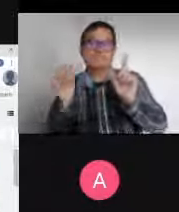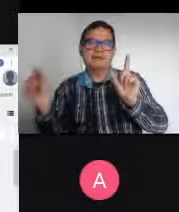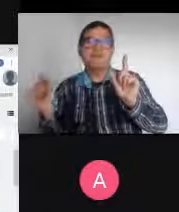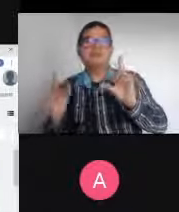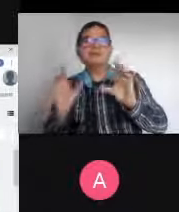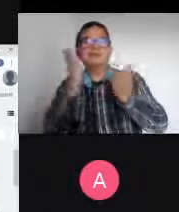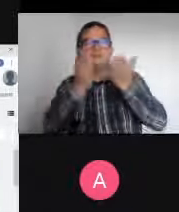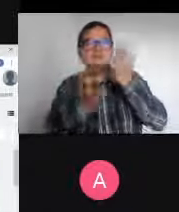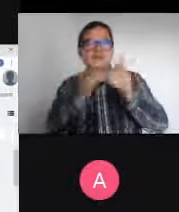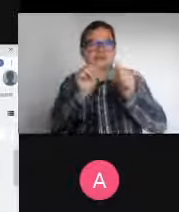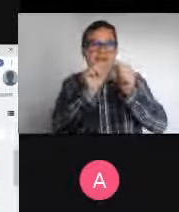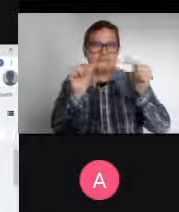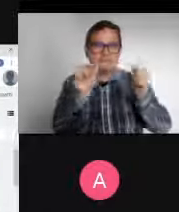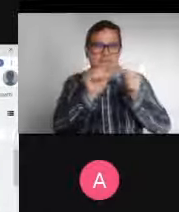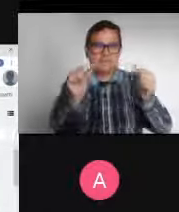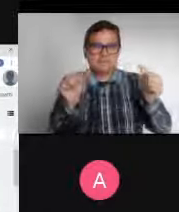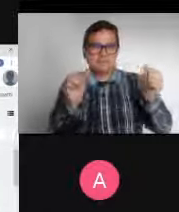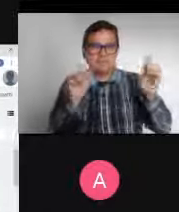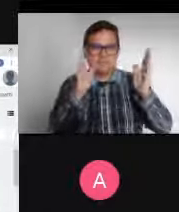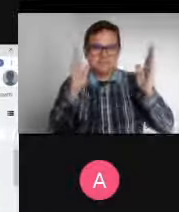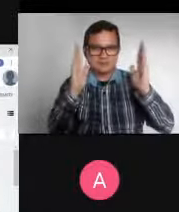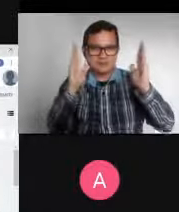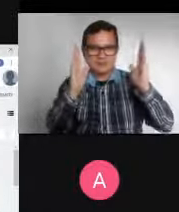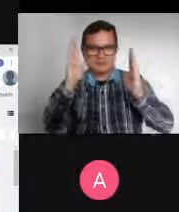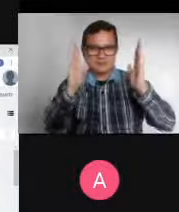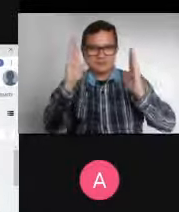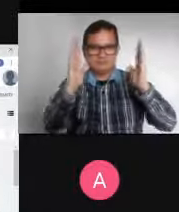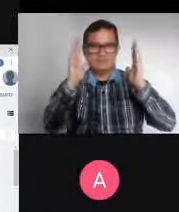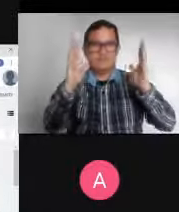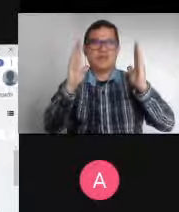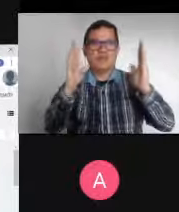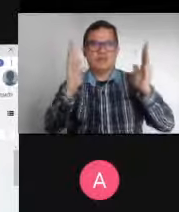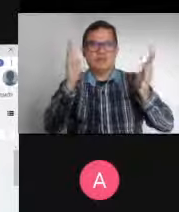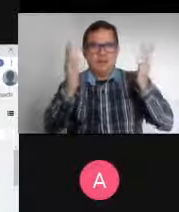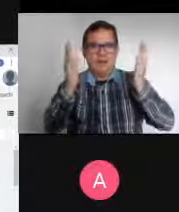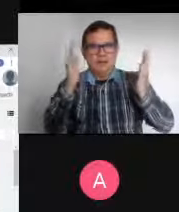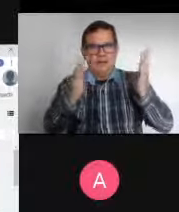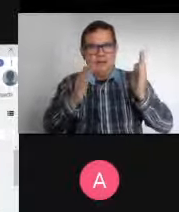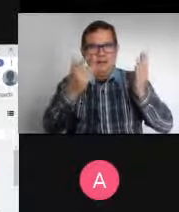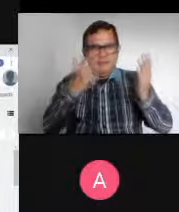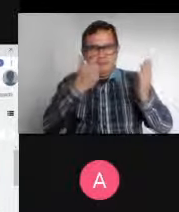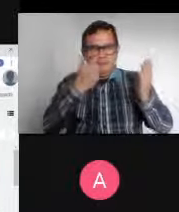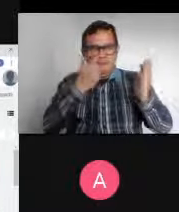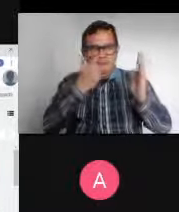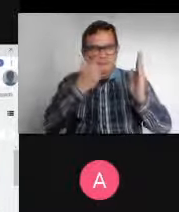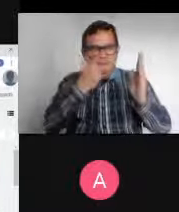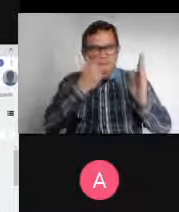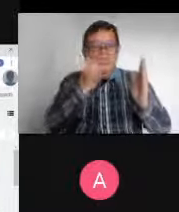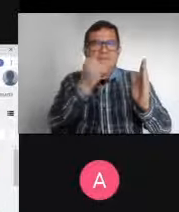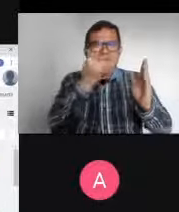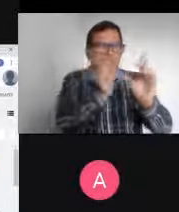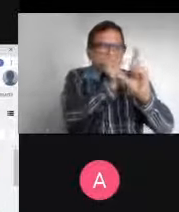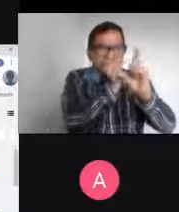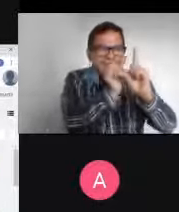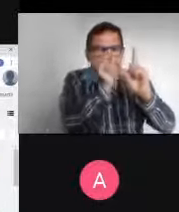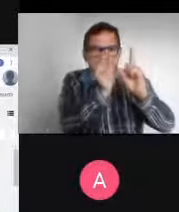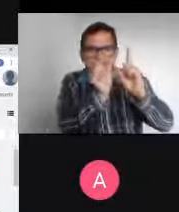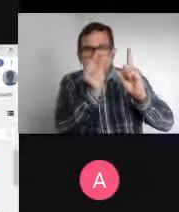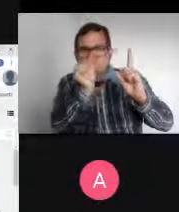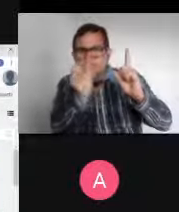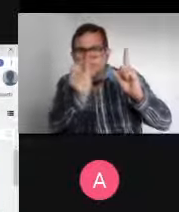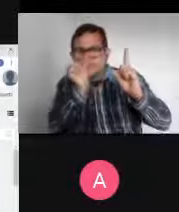podríamos medir de aquí hasta más o menos acá el periodo. Entonces, simplemente lo que haríamos es contar los cuadritos. 1,